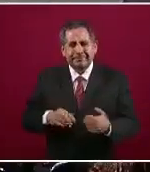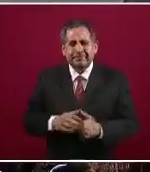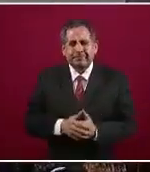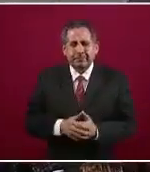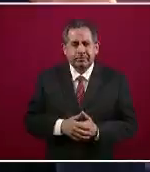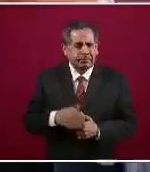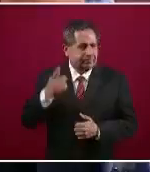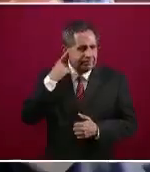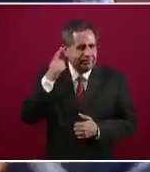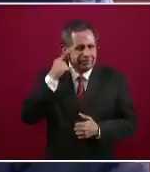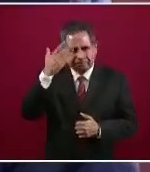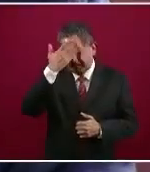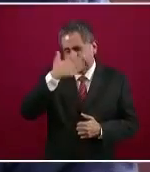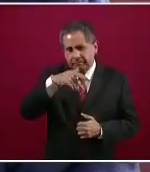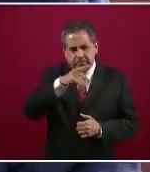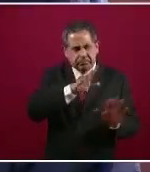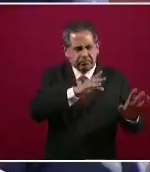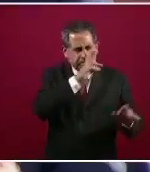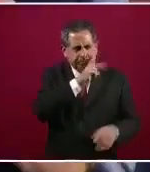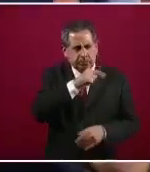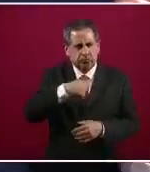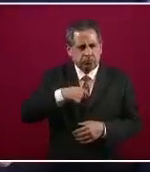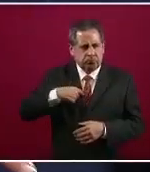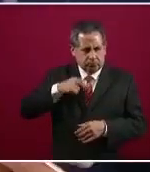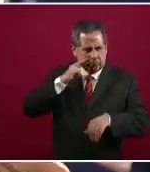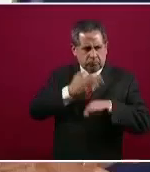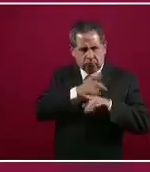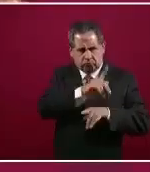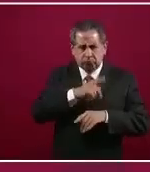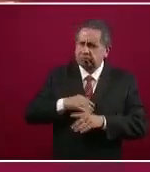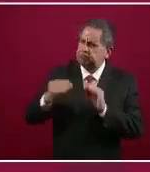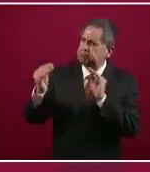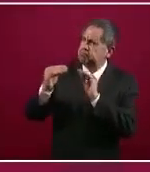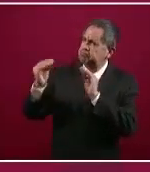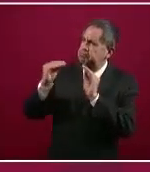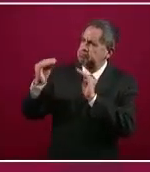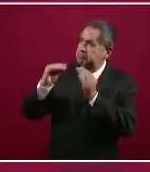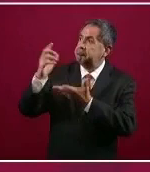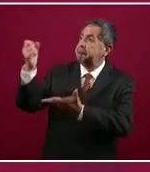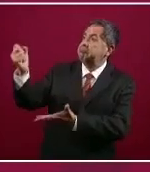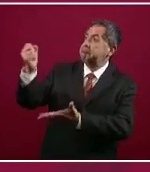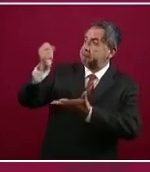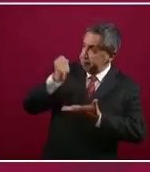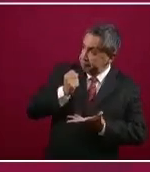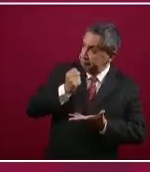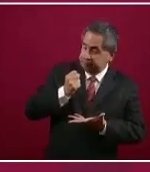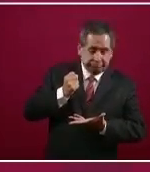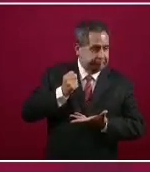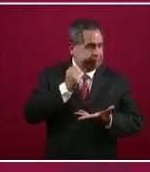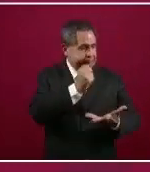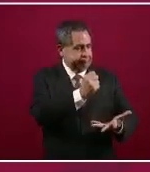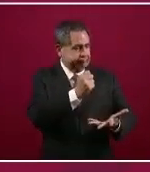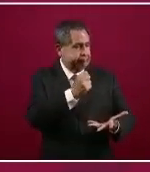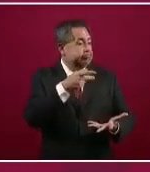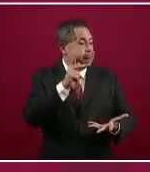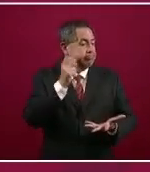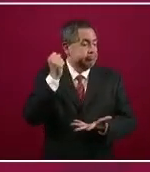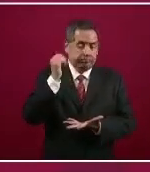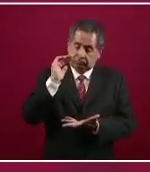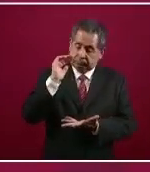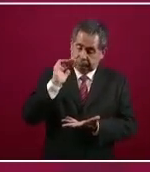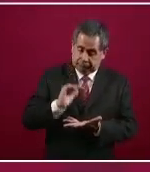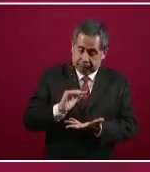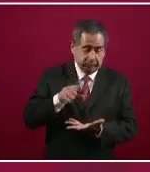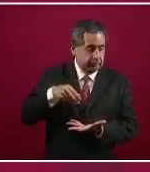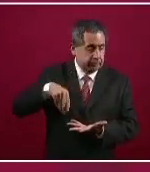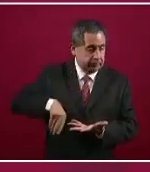Solía escucharse eso. Yo me hago cargo de bajar recursos. Yo te bajo recursos.